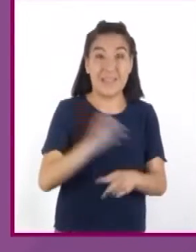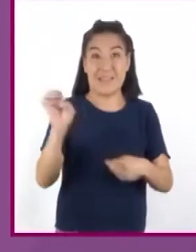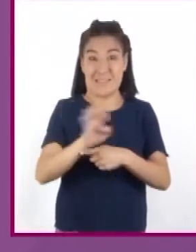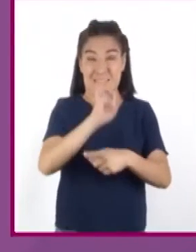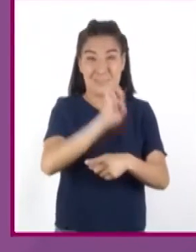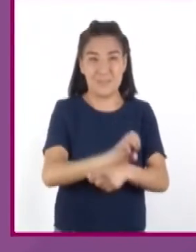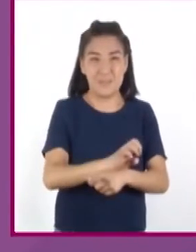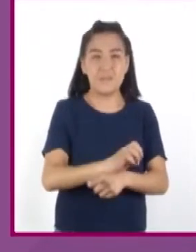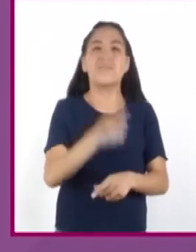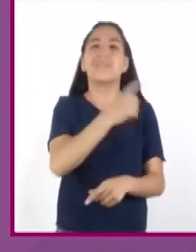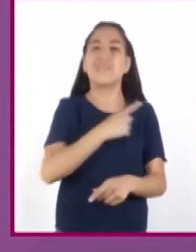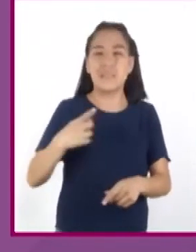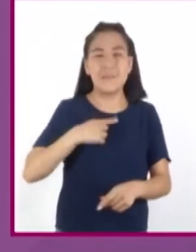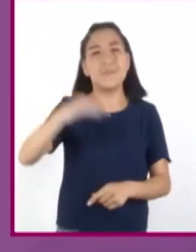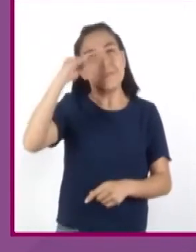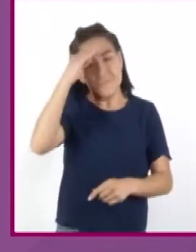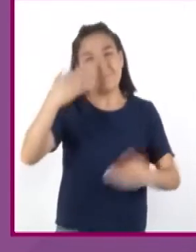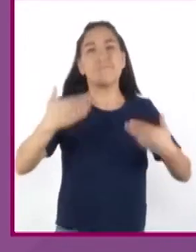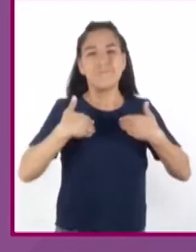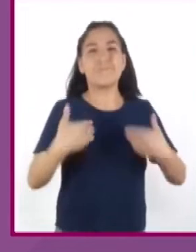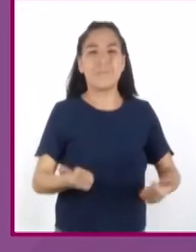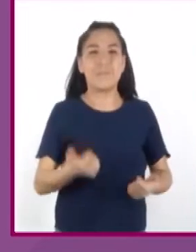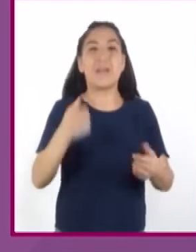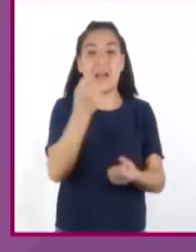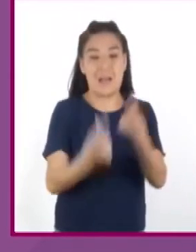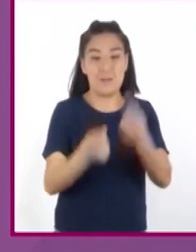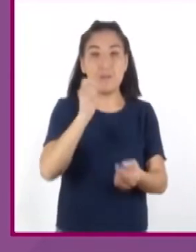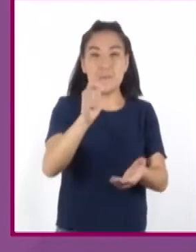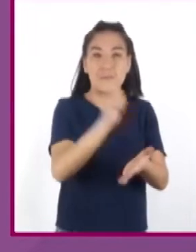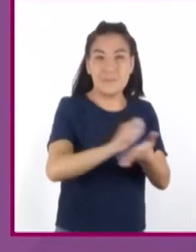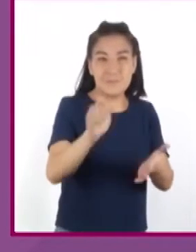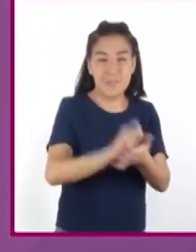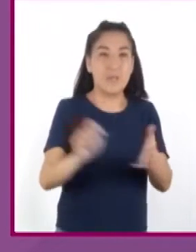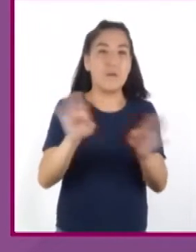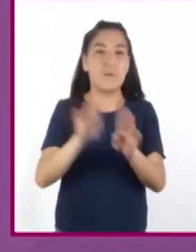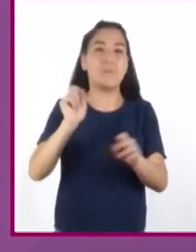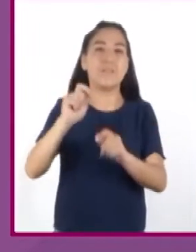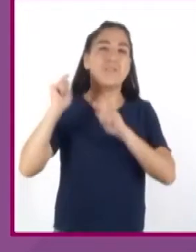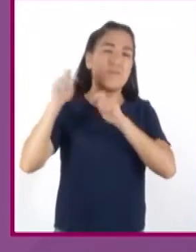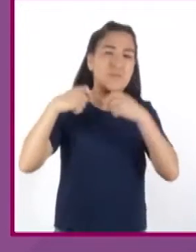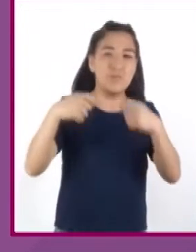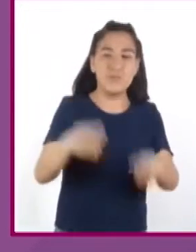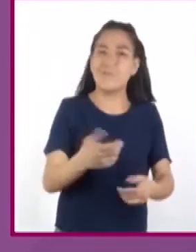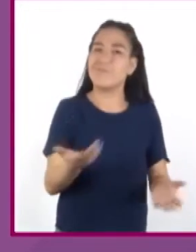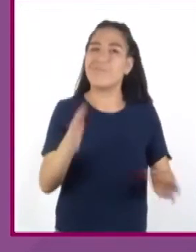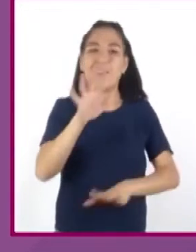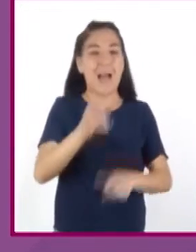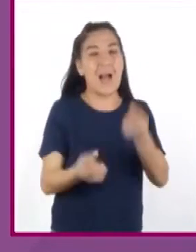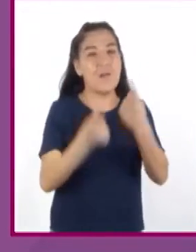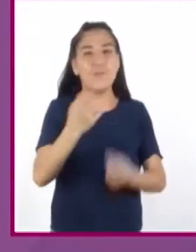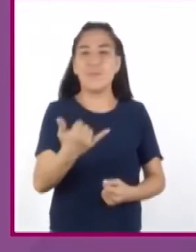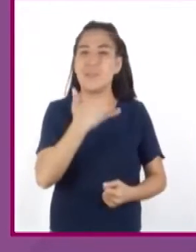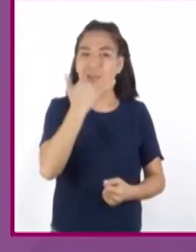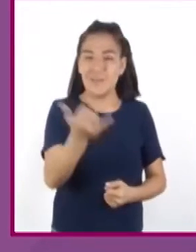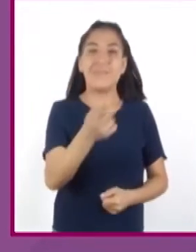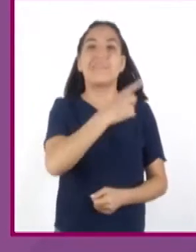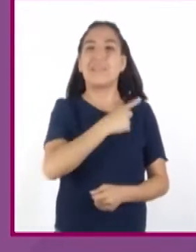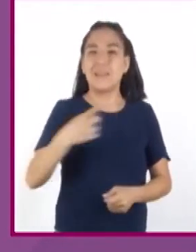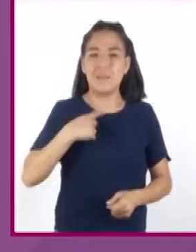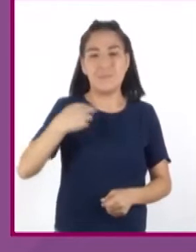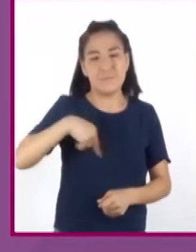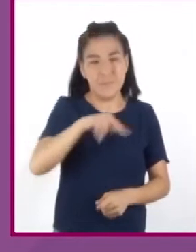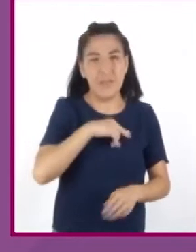Entonces, debemos ser conscientes de que algunas descripciones que nos han llegado pueden ser erróneas. Es nuestro trabajo buscarlas